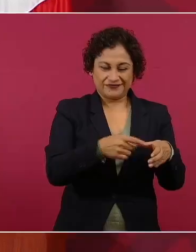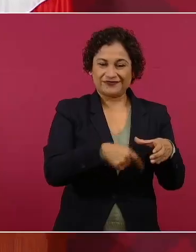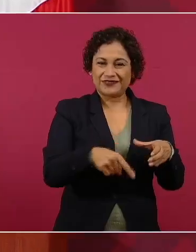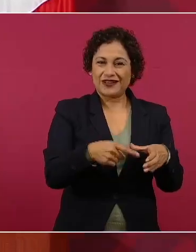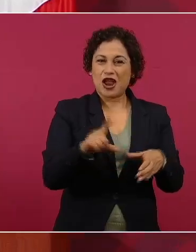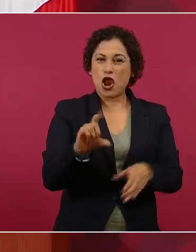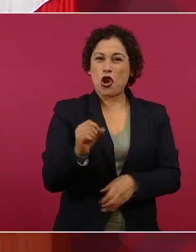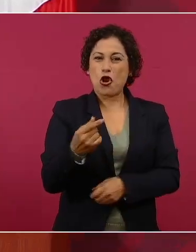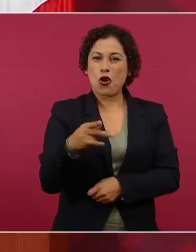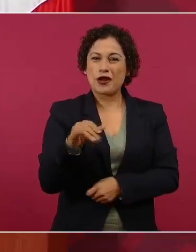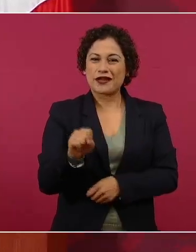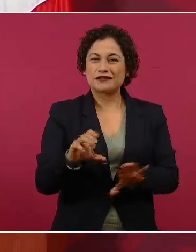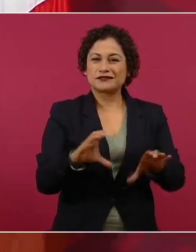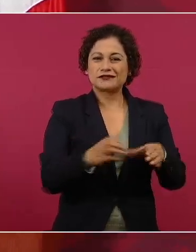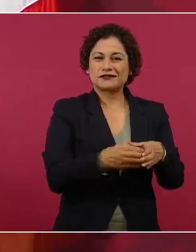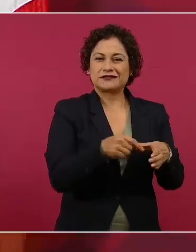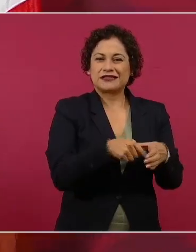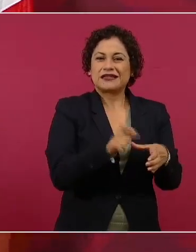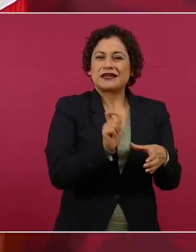conservadora,